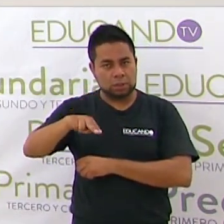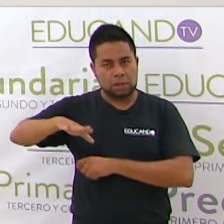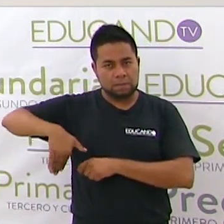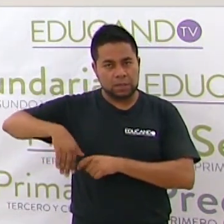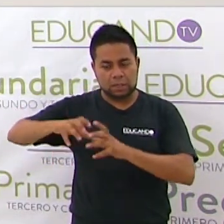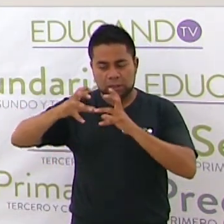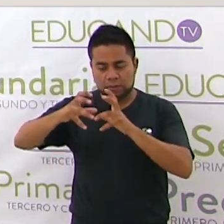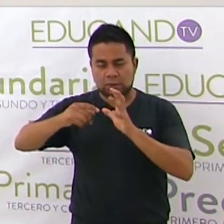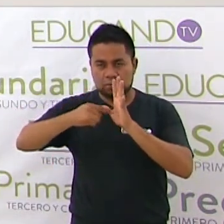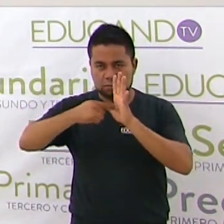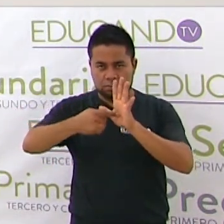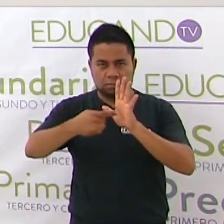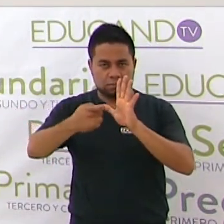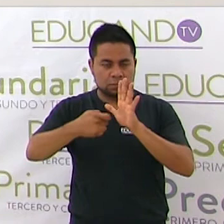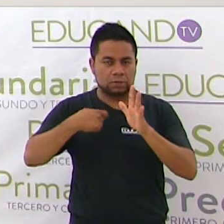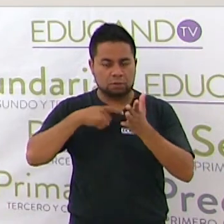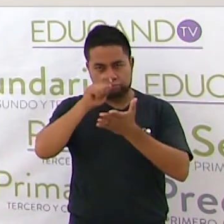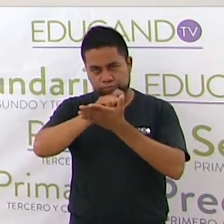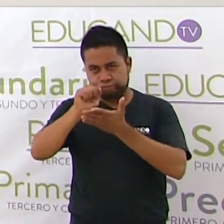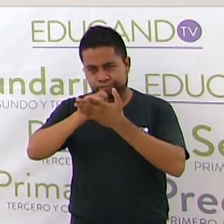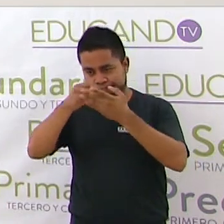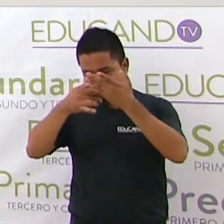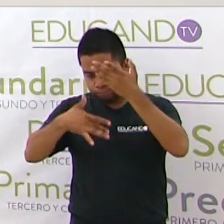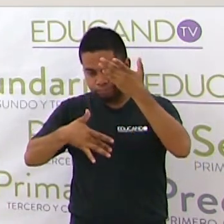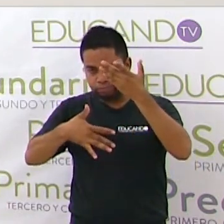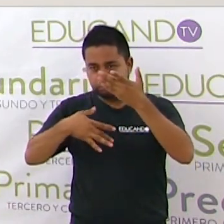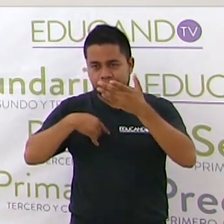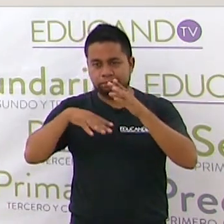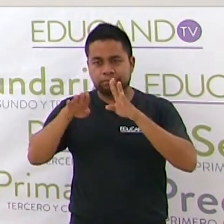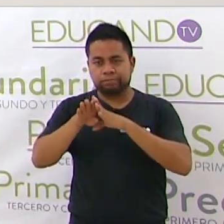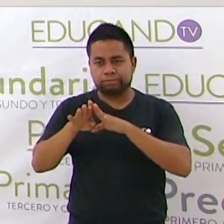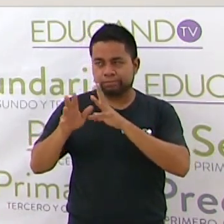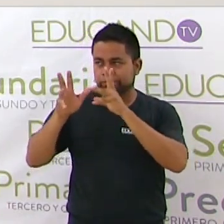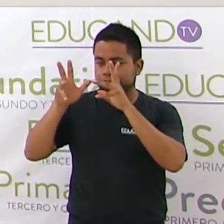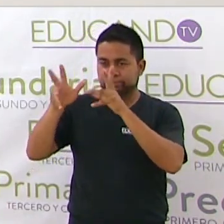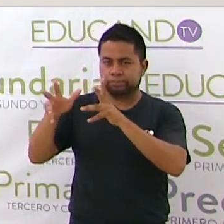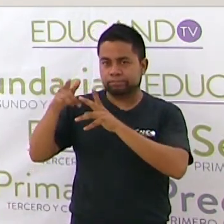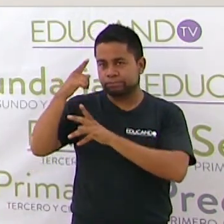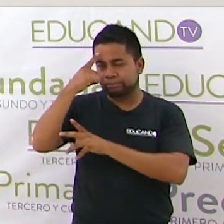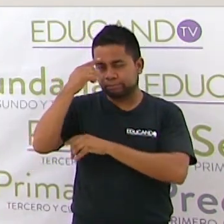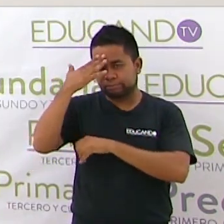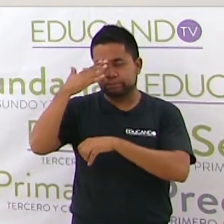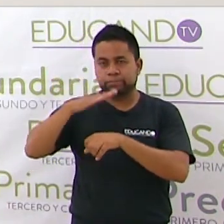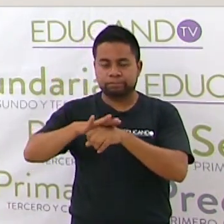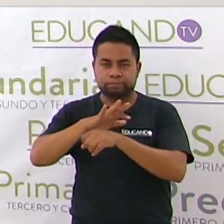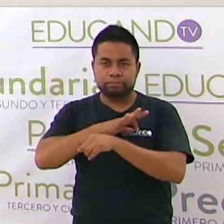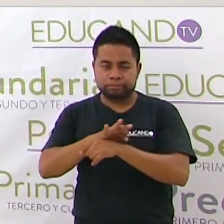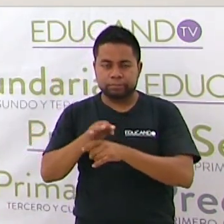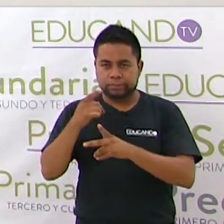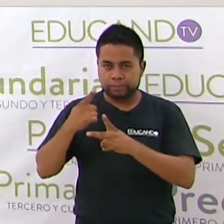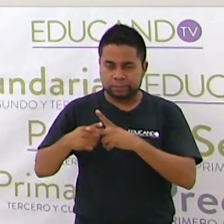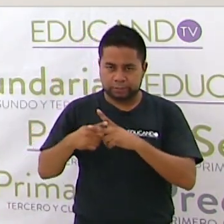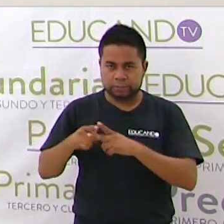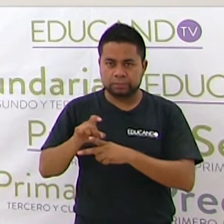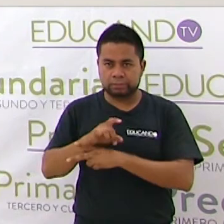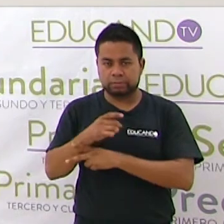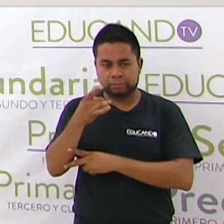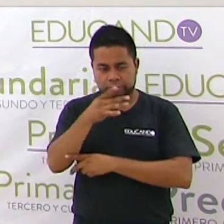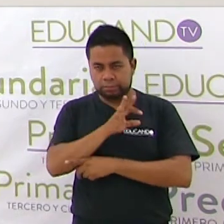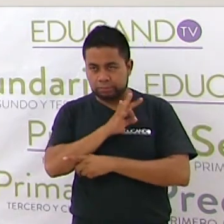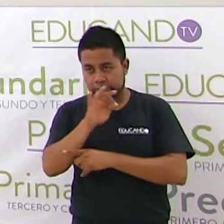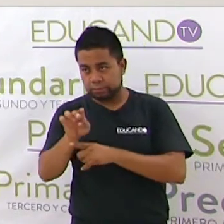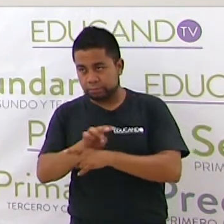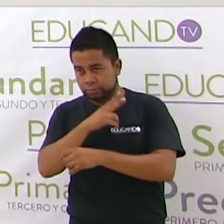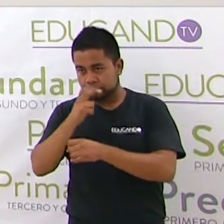tenemos, voy a poner esos datos acá, voy a dejar esto para que después de calcular esto vamos a trabajar